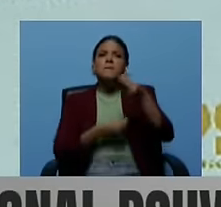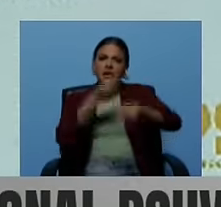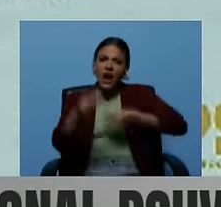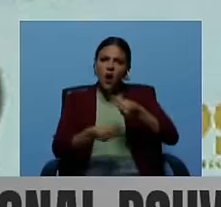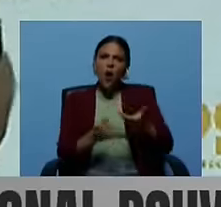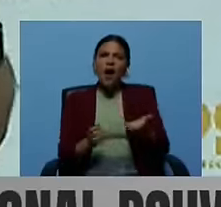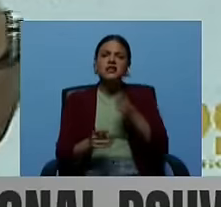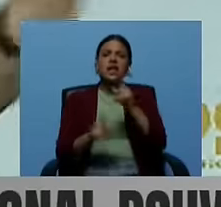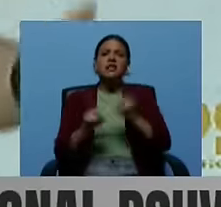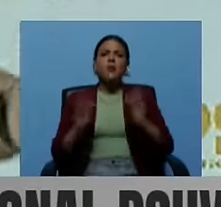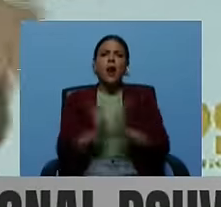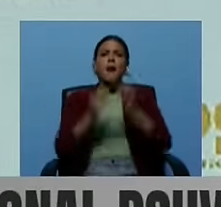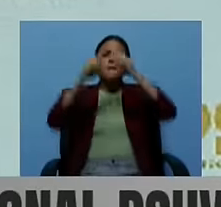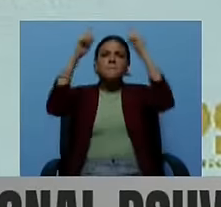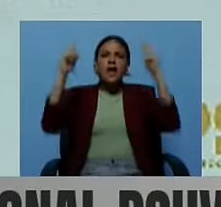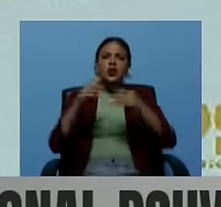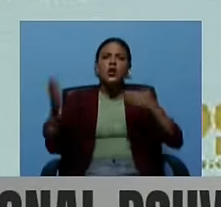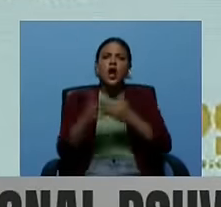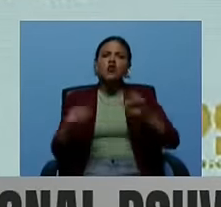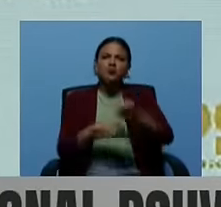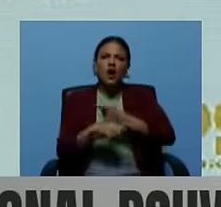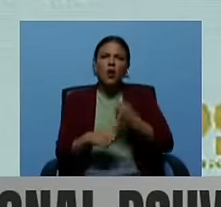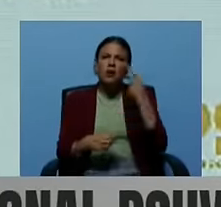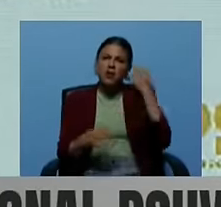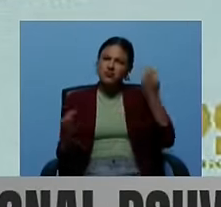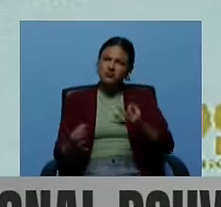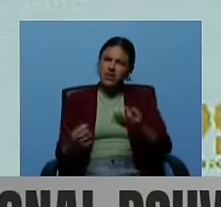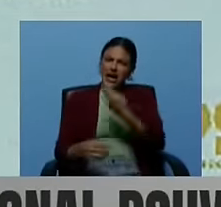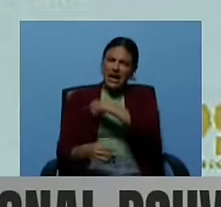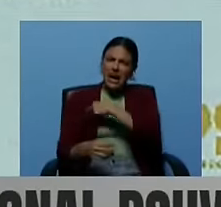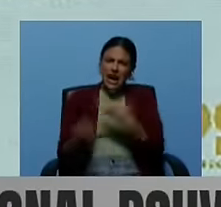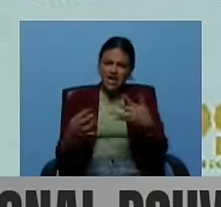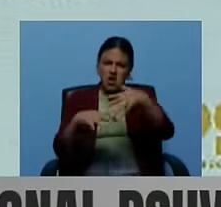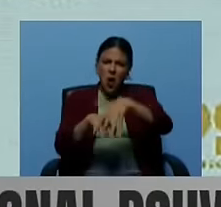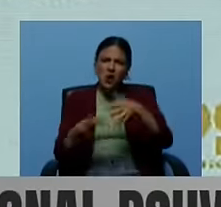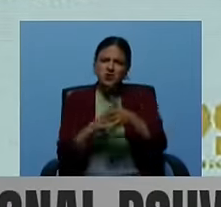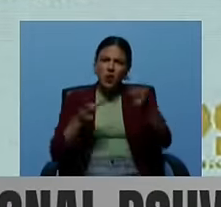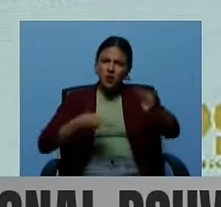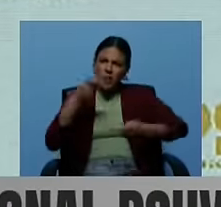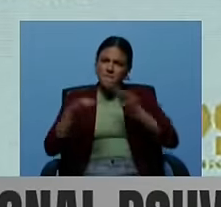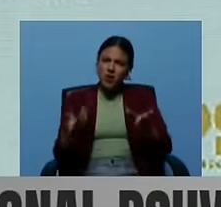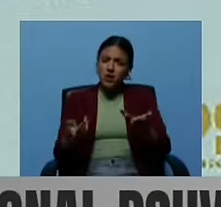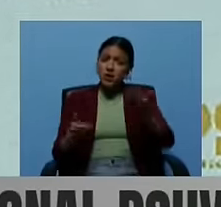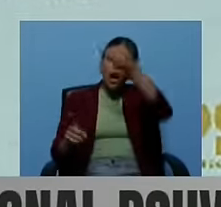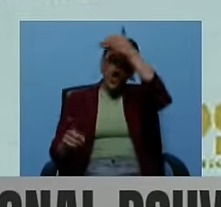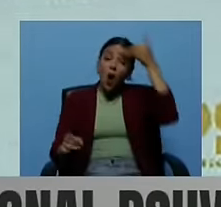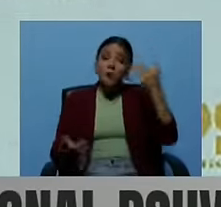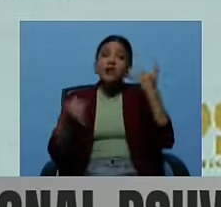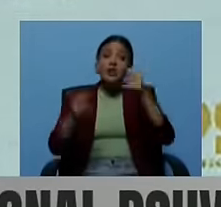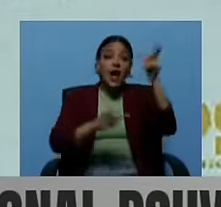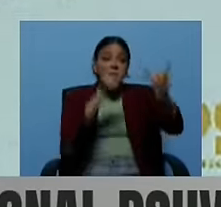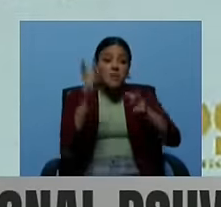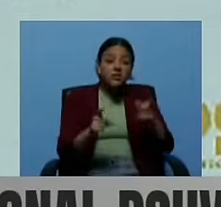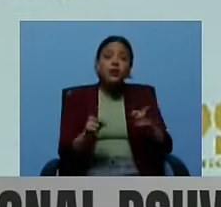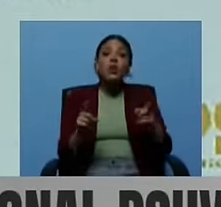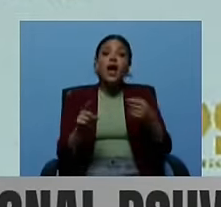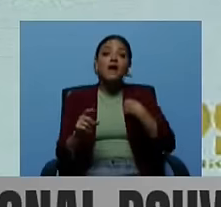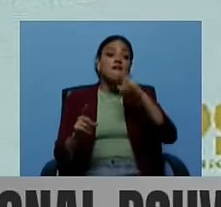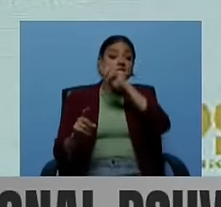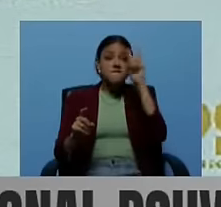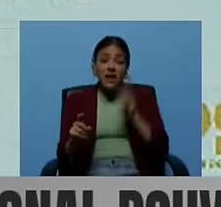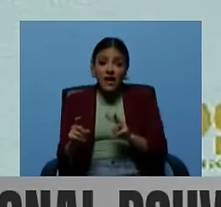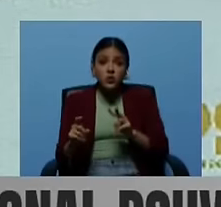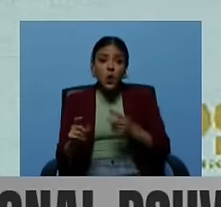Porque era la patrona de los que estaban en contra del gobierno, olvidándose que hay venezolanos que tienen alta devoción por la Virgen de